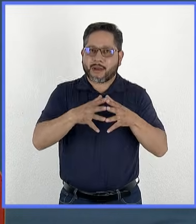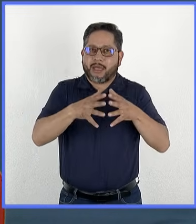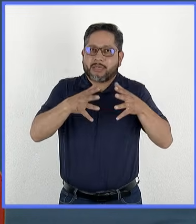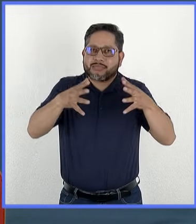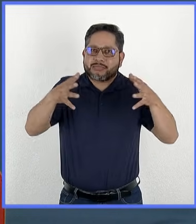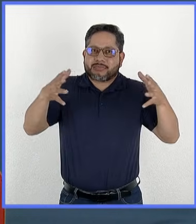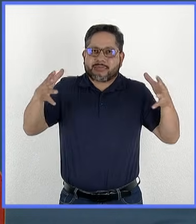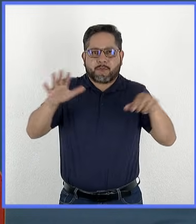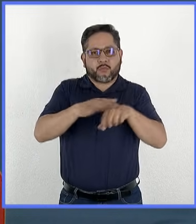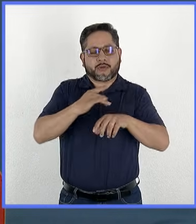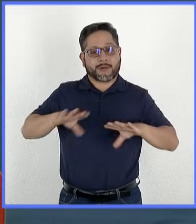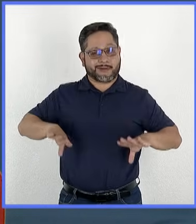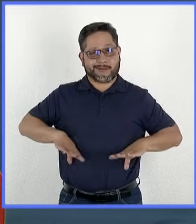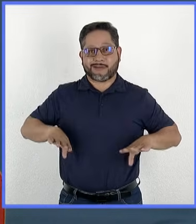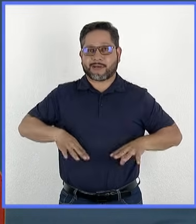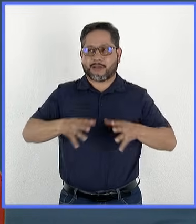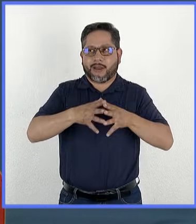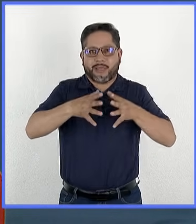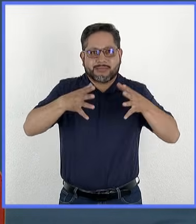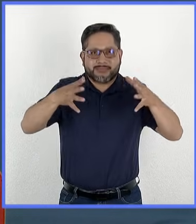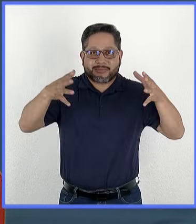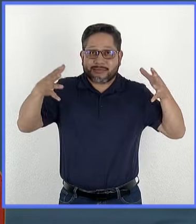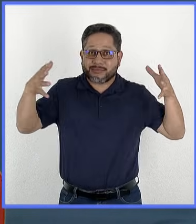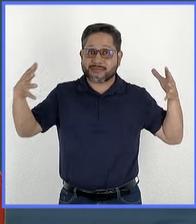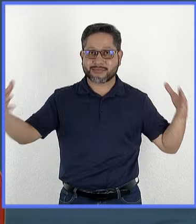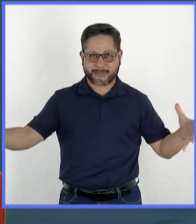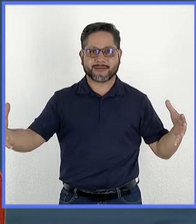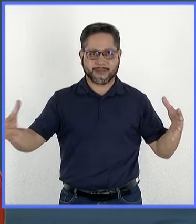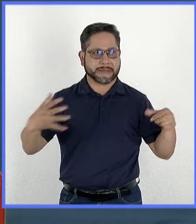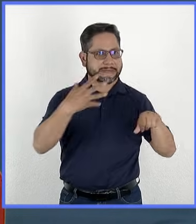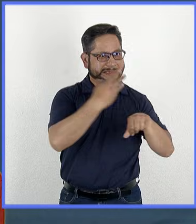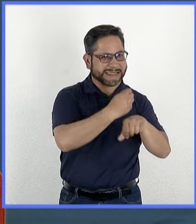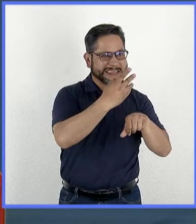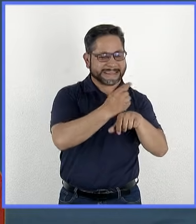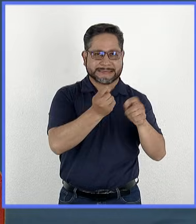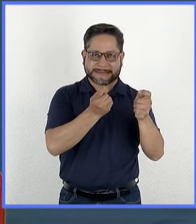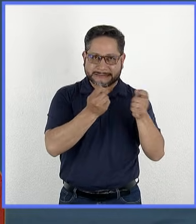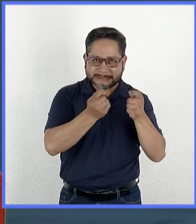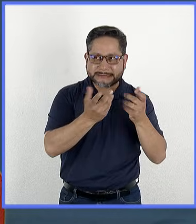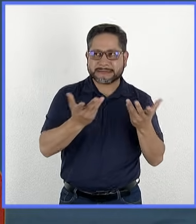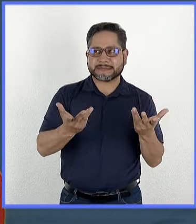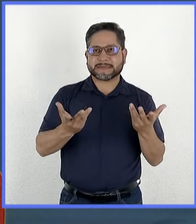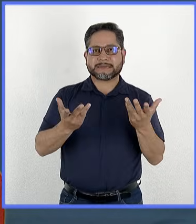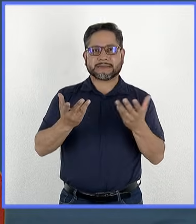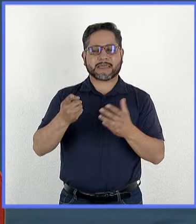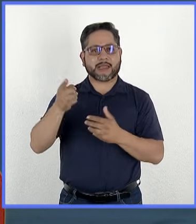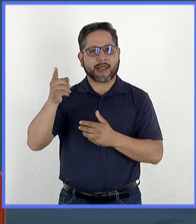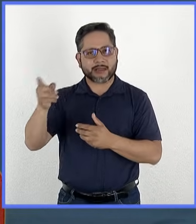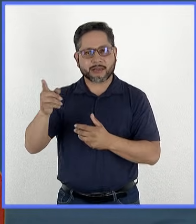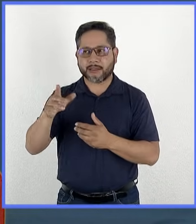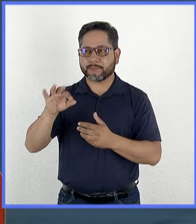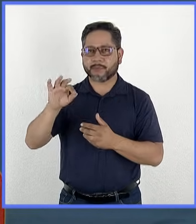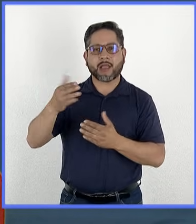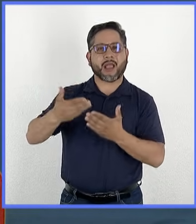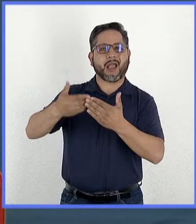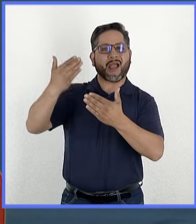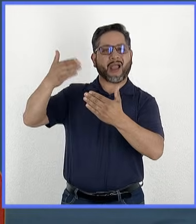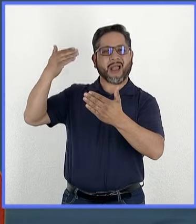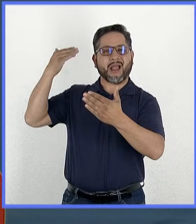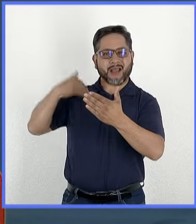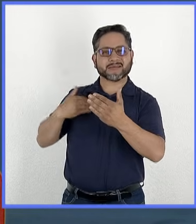las características que presenta en sus condiciones de operación, las diferencias con acueductos